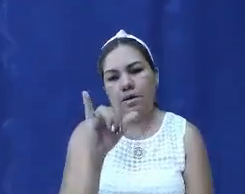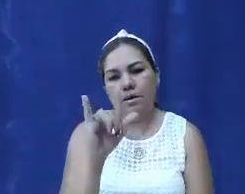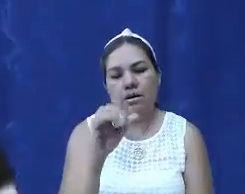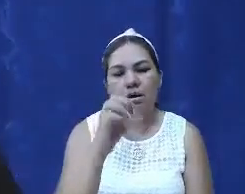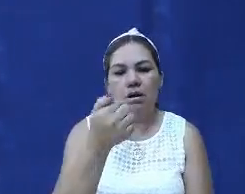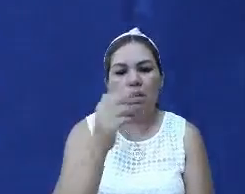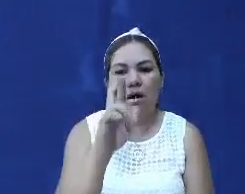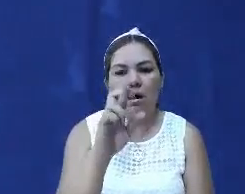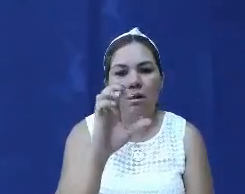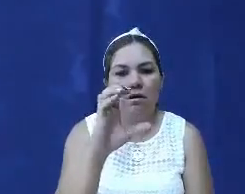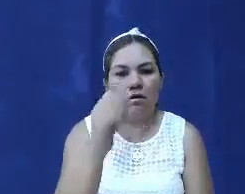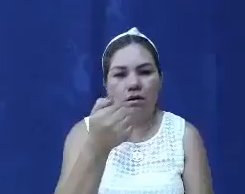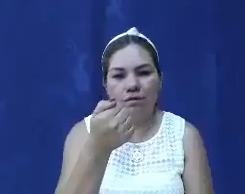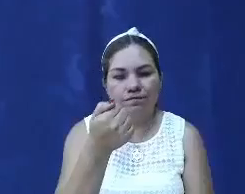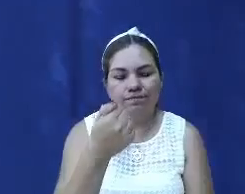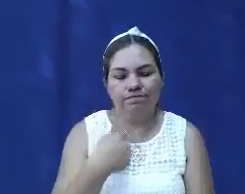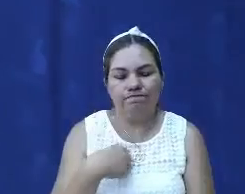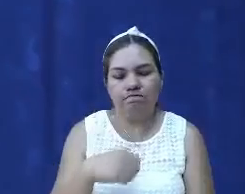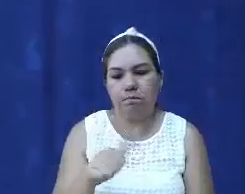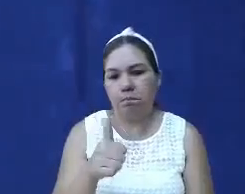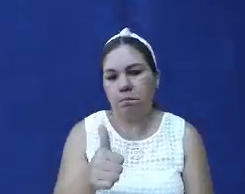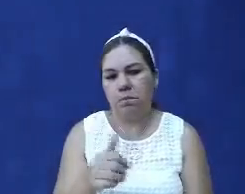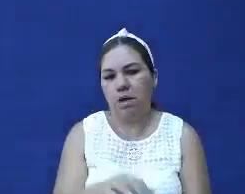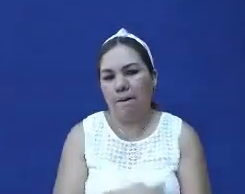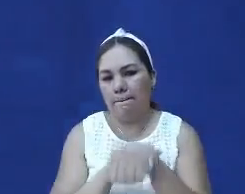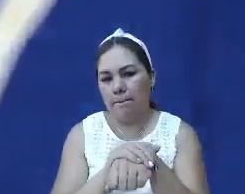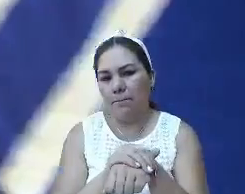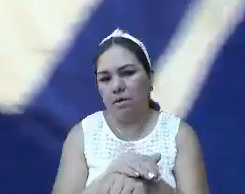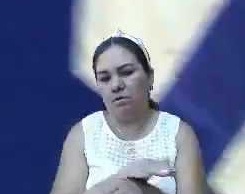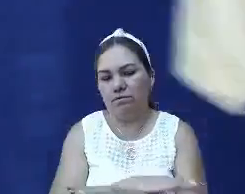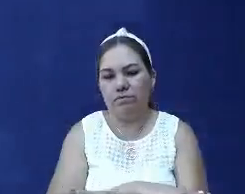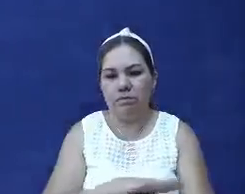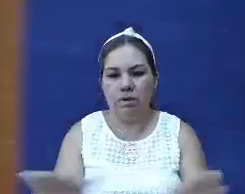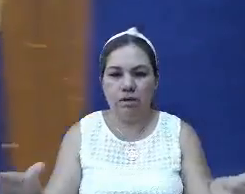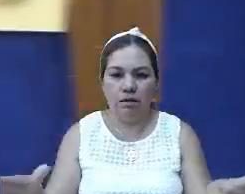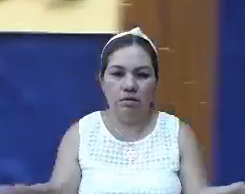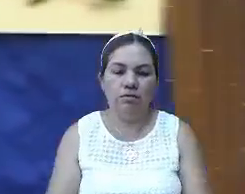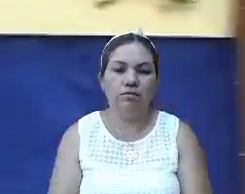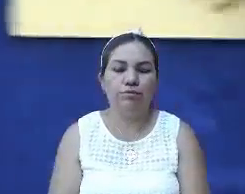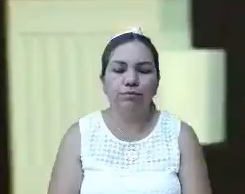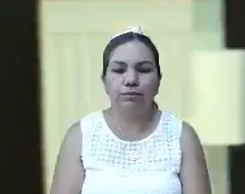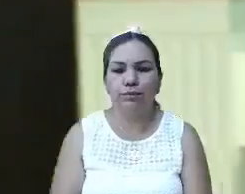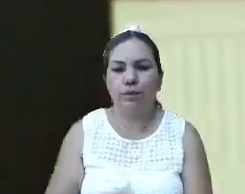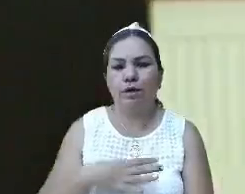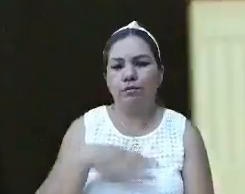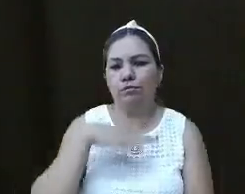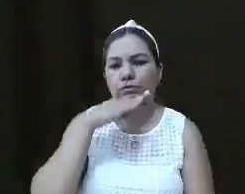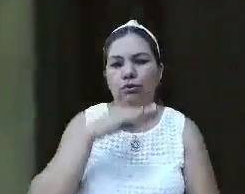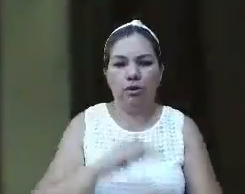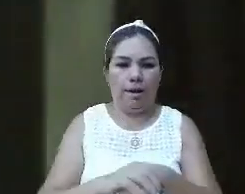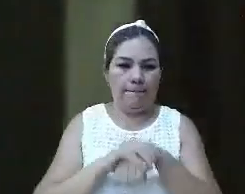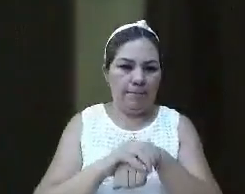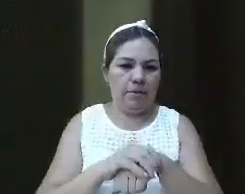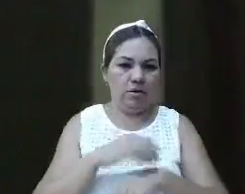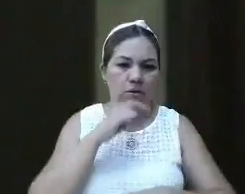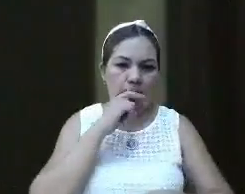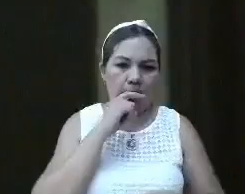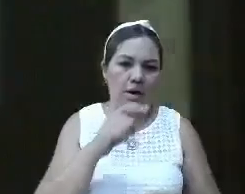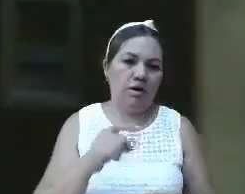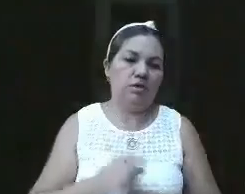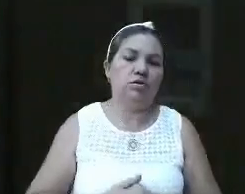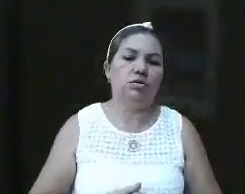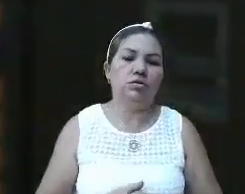No son demonios, hermano. No son demonios. Hay gente con quien a vos te gusta juntarte que te están llevando por el mal